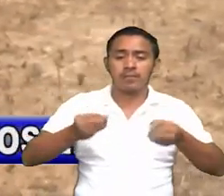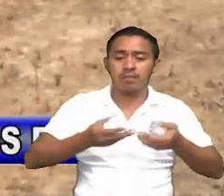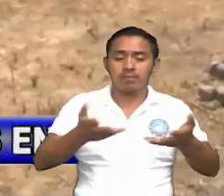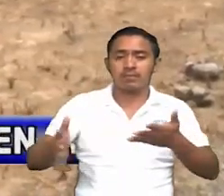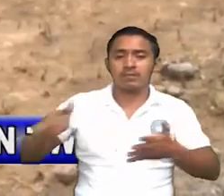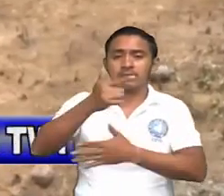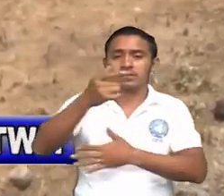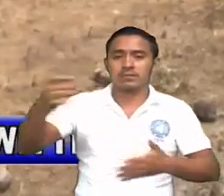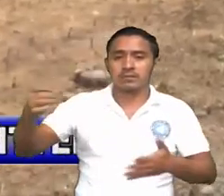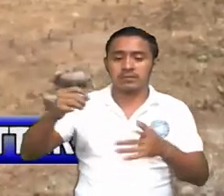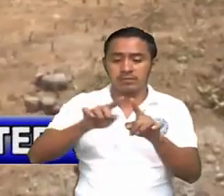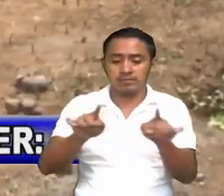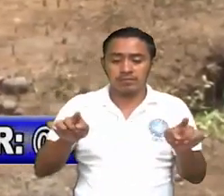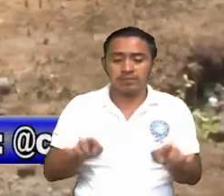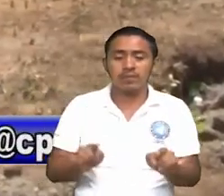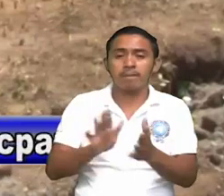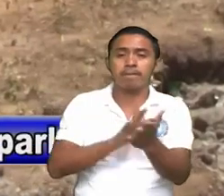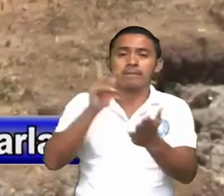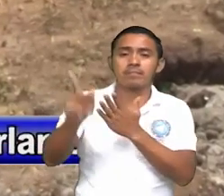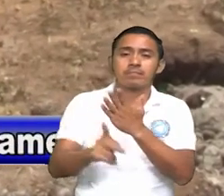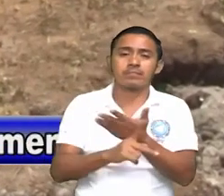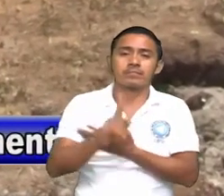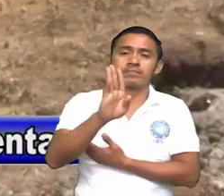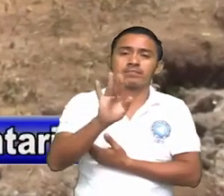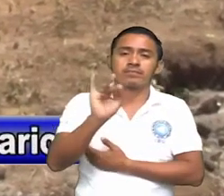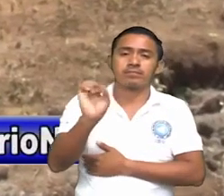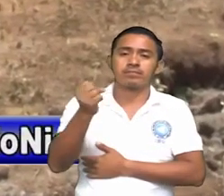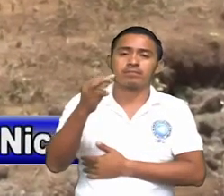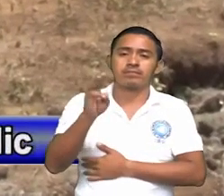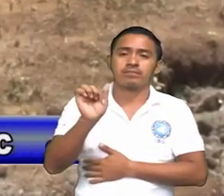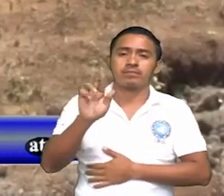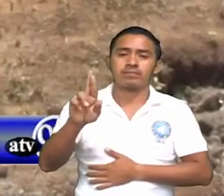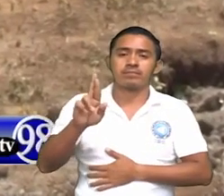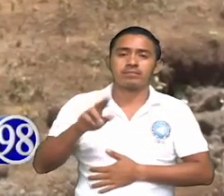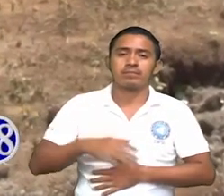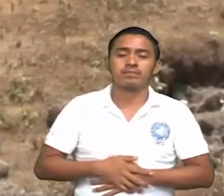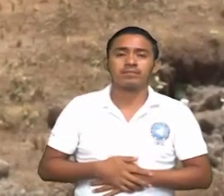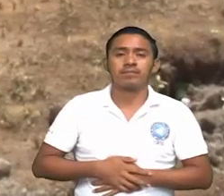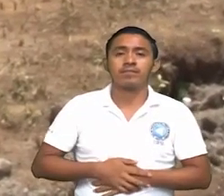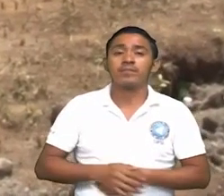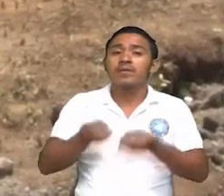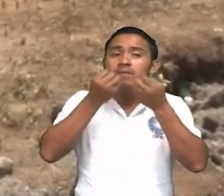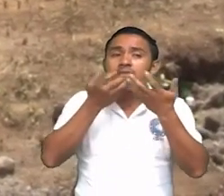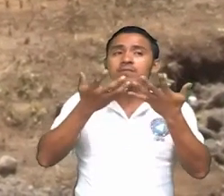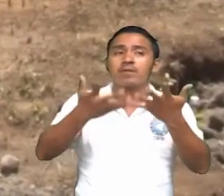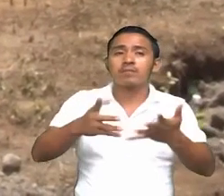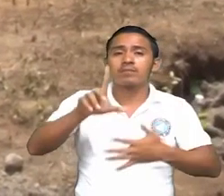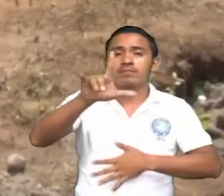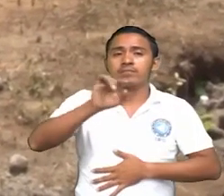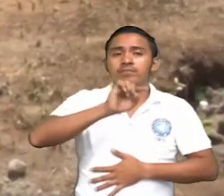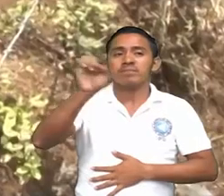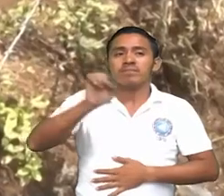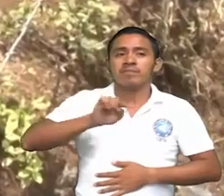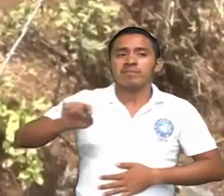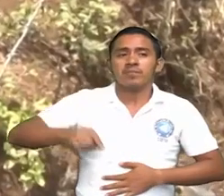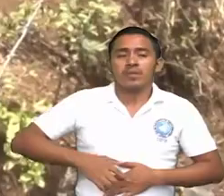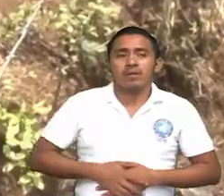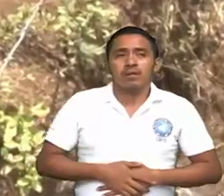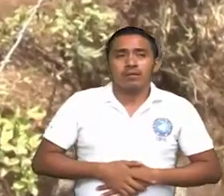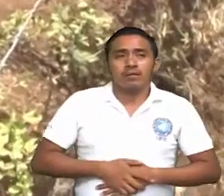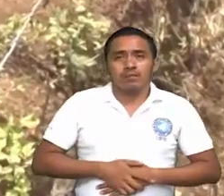700 lotes como parte del programa de vivienda solidaria Bismar Martínez. Para el canal parlamentario, informó Liz